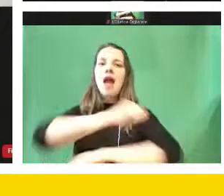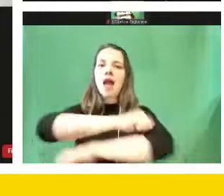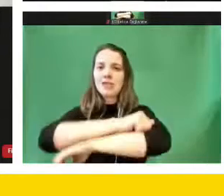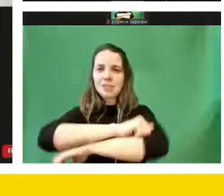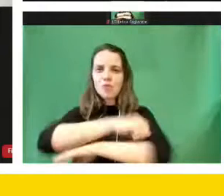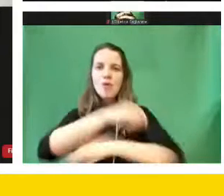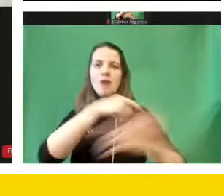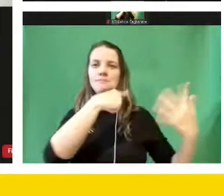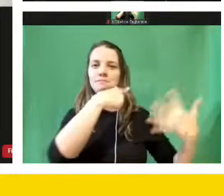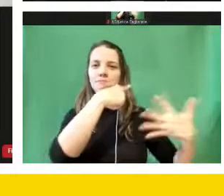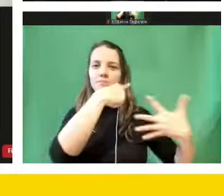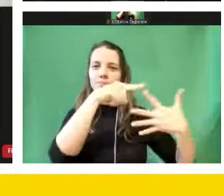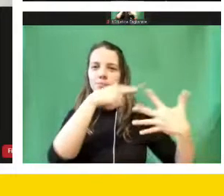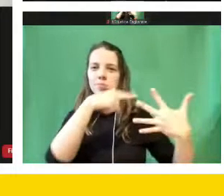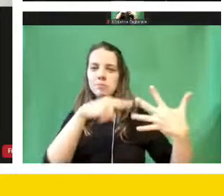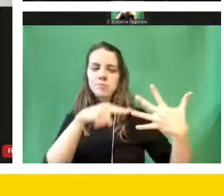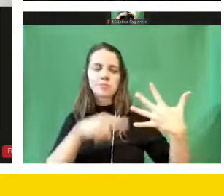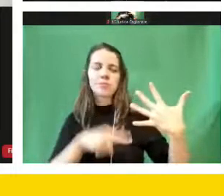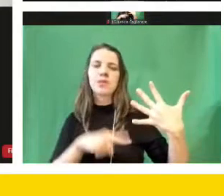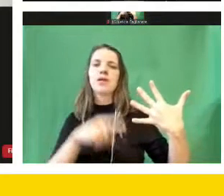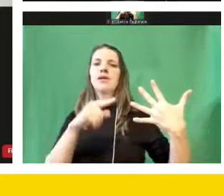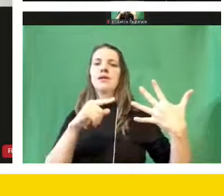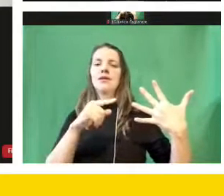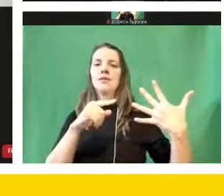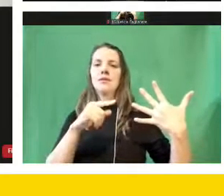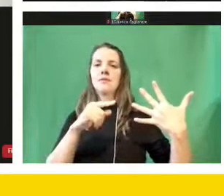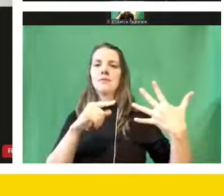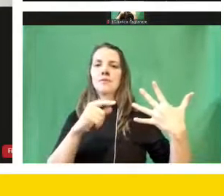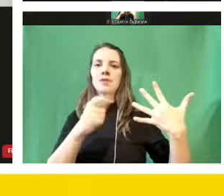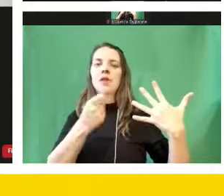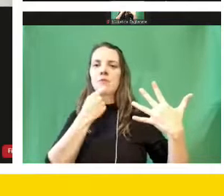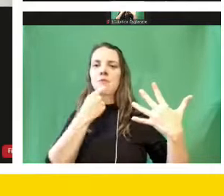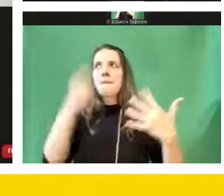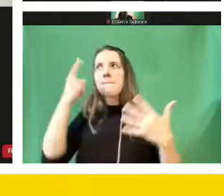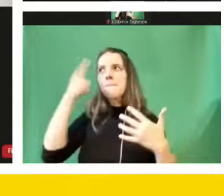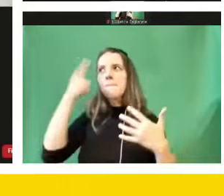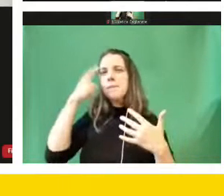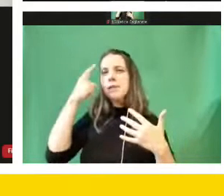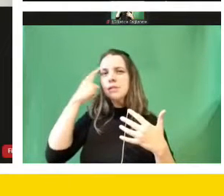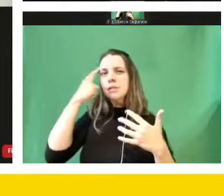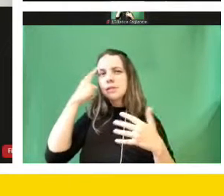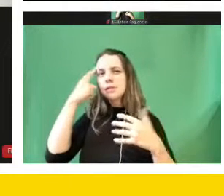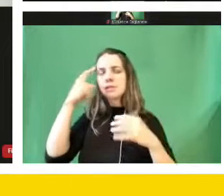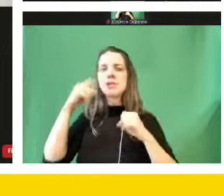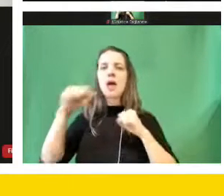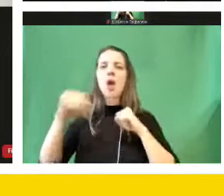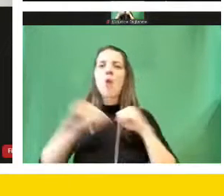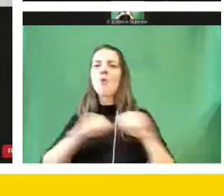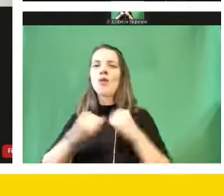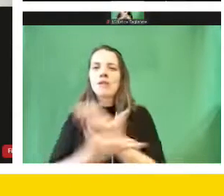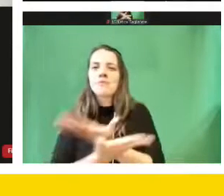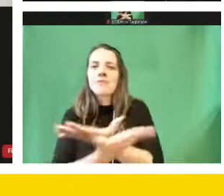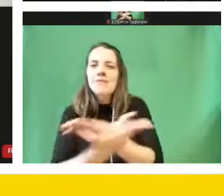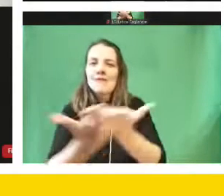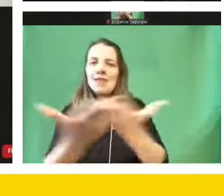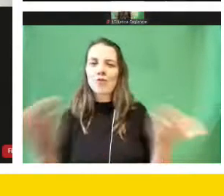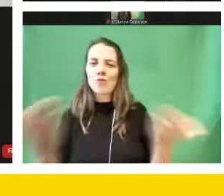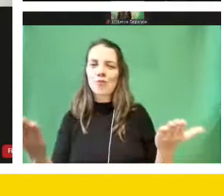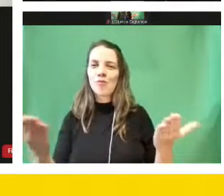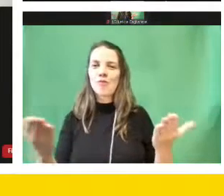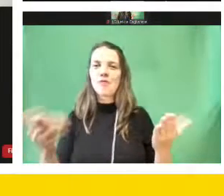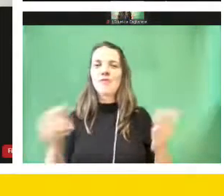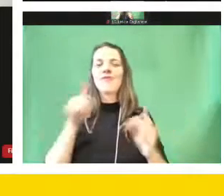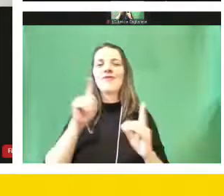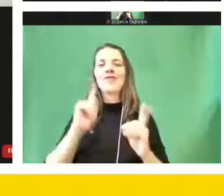a lo que implica gestionar y pensar políticas públicas y acciones y programas con perspectiva